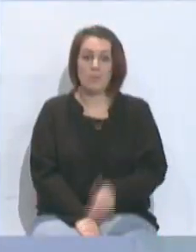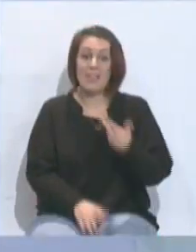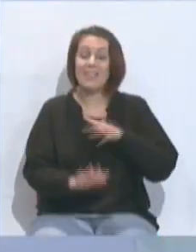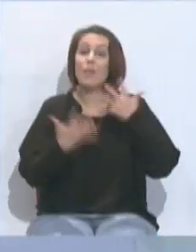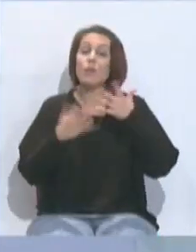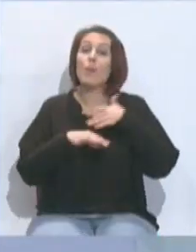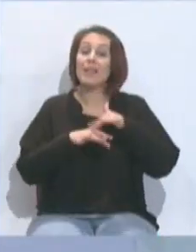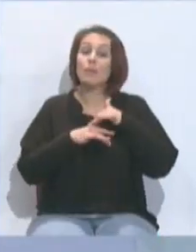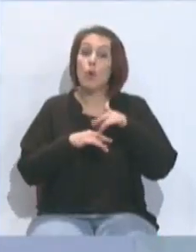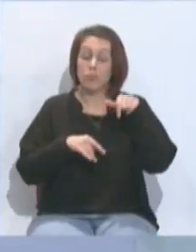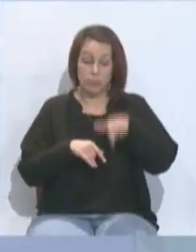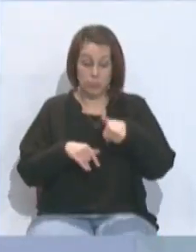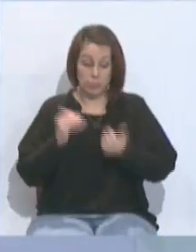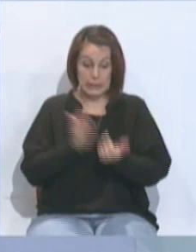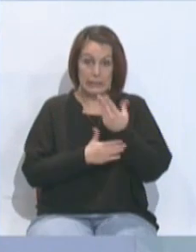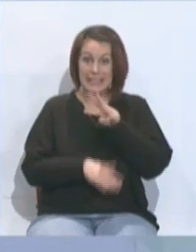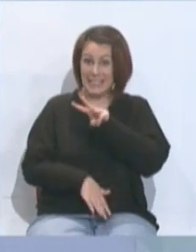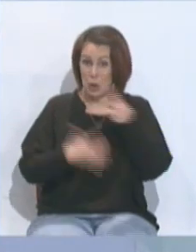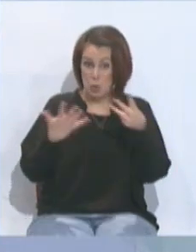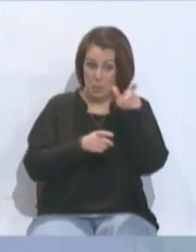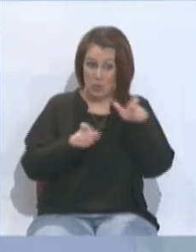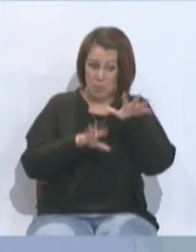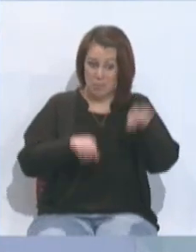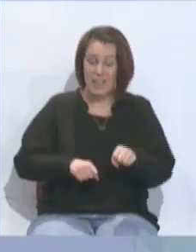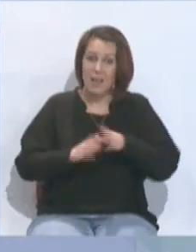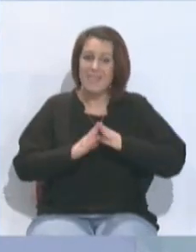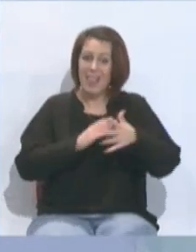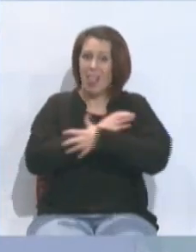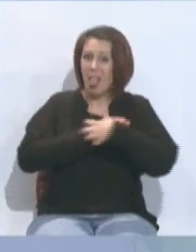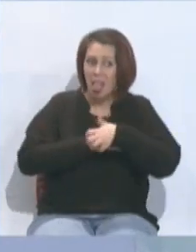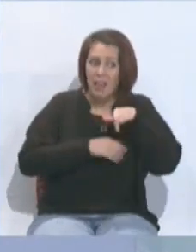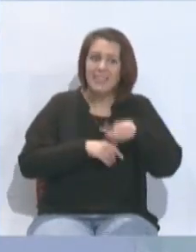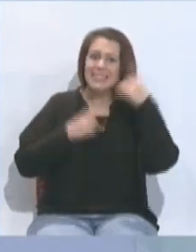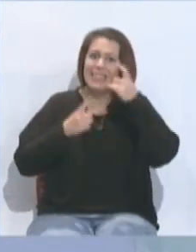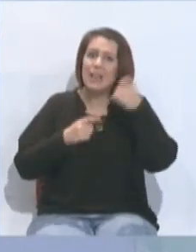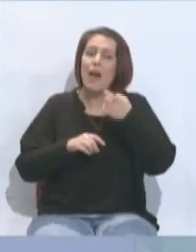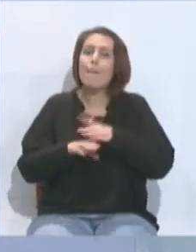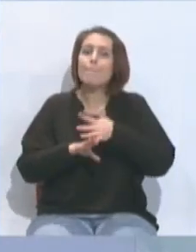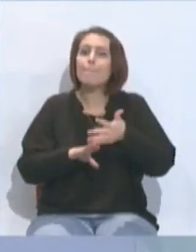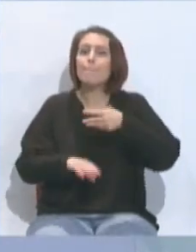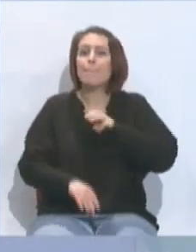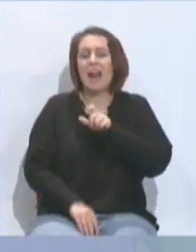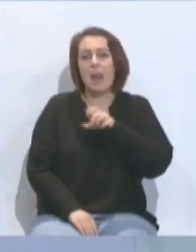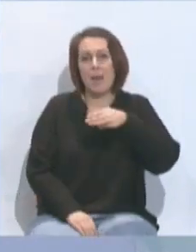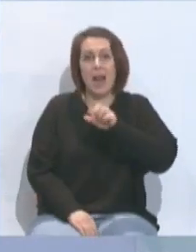Salvamento Marítimo ha rescatado esta mañana a 38 personas en una patera que intentaba alcanzar la playa del Palmar en el término municipal de Vejer